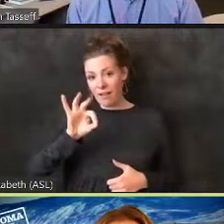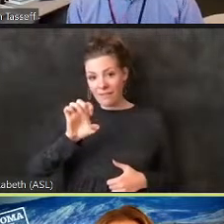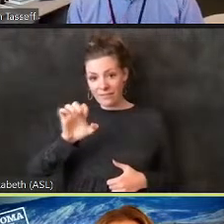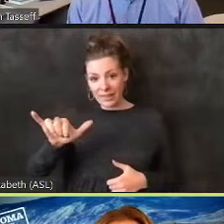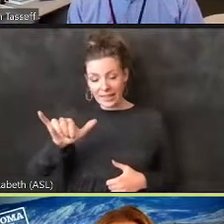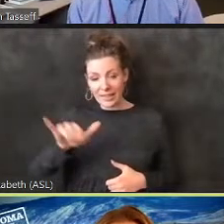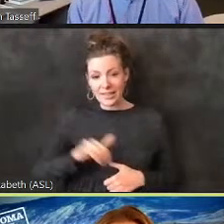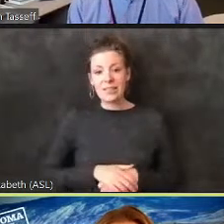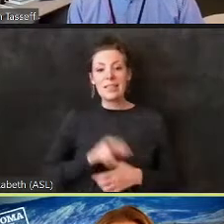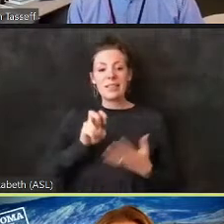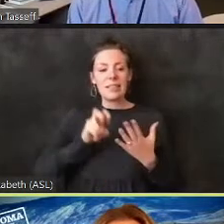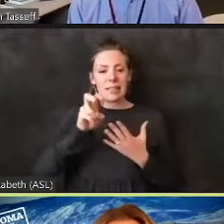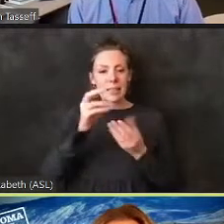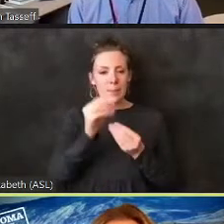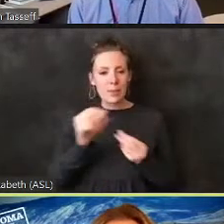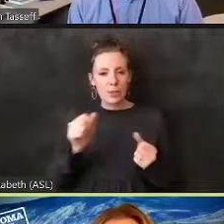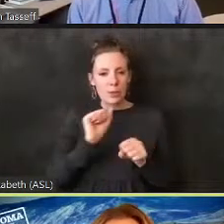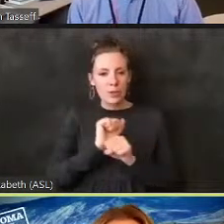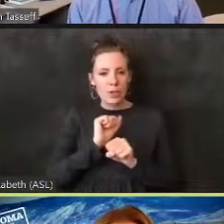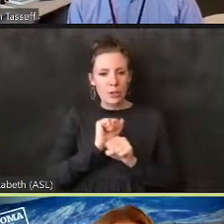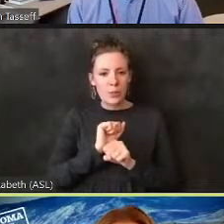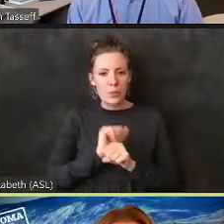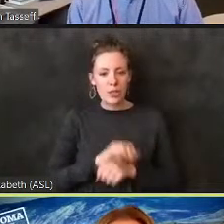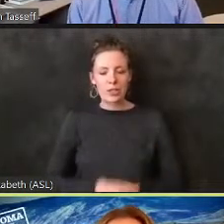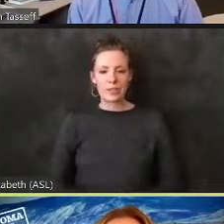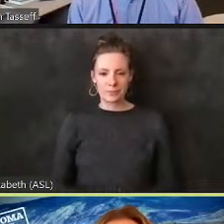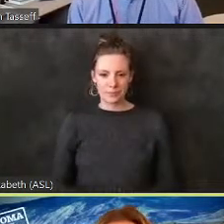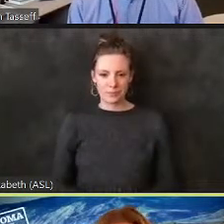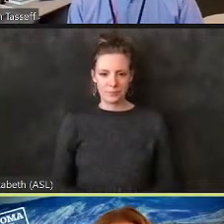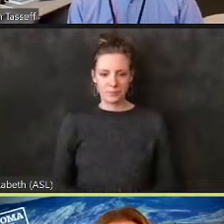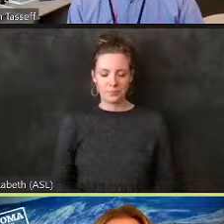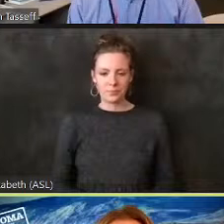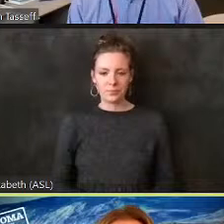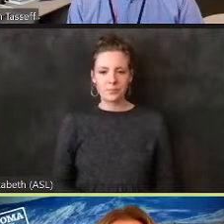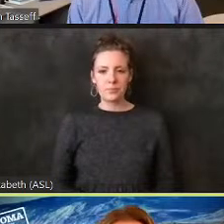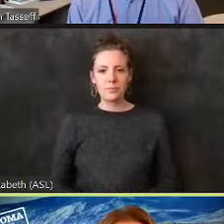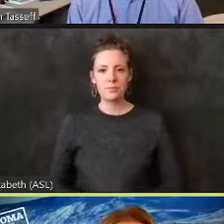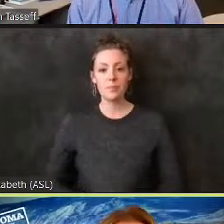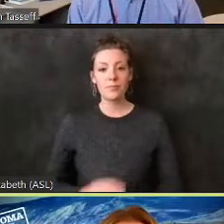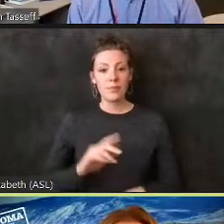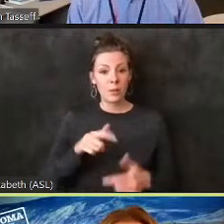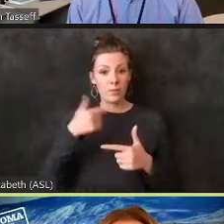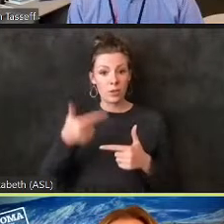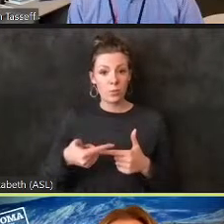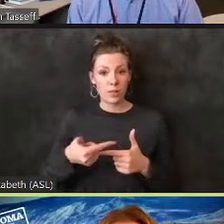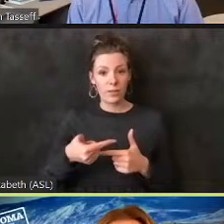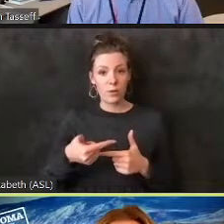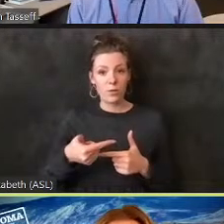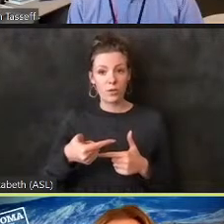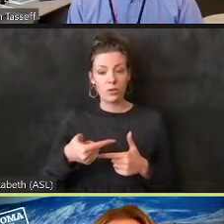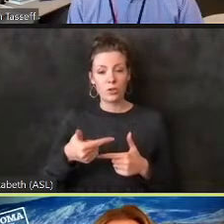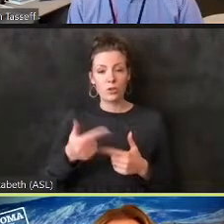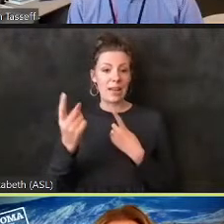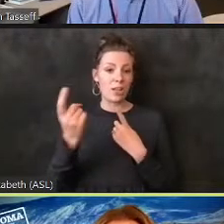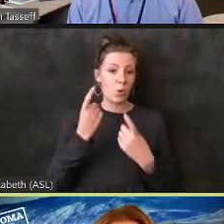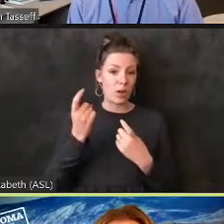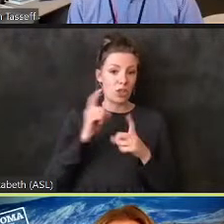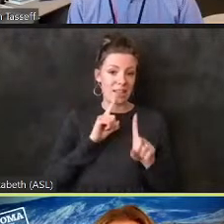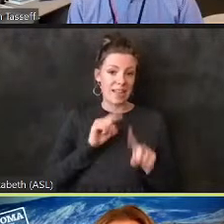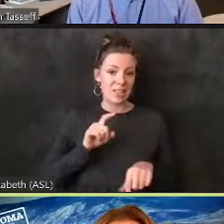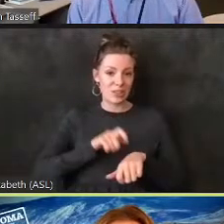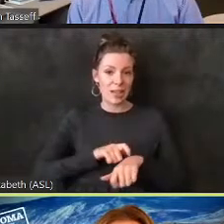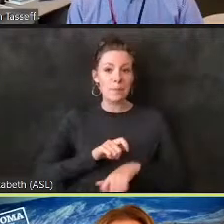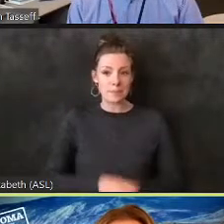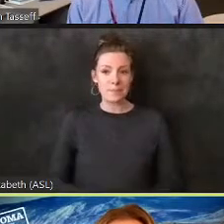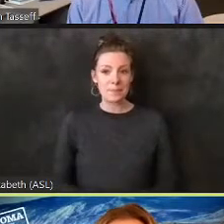LEAP Solutions' work with the vaccination stakeholder outreach campaign. And then after Judy, we'll be turning it over to a question and answer session